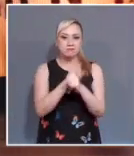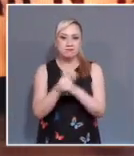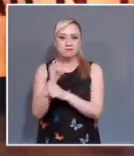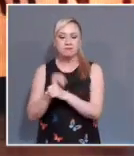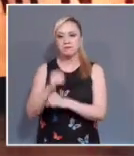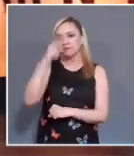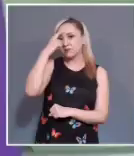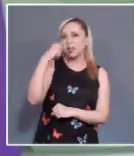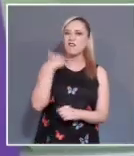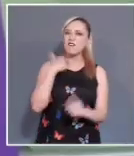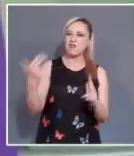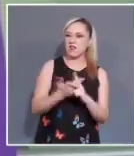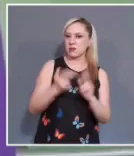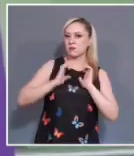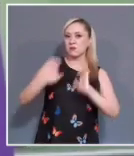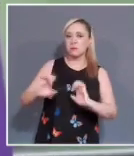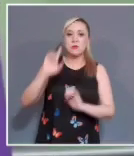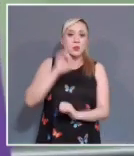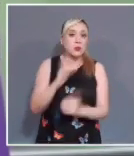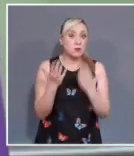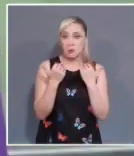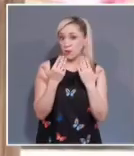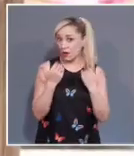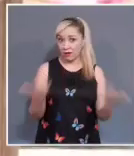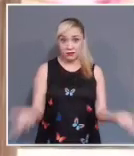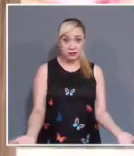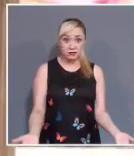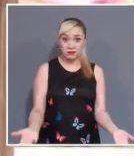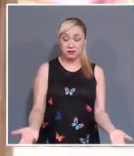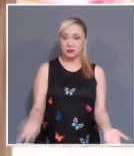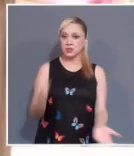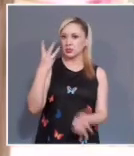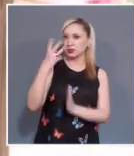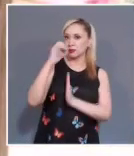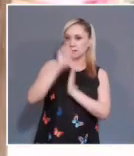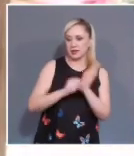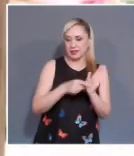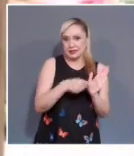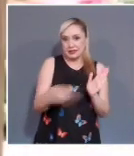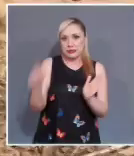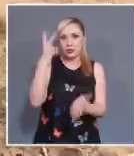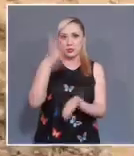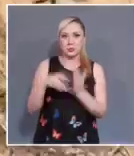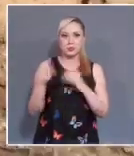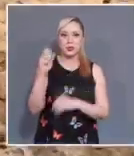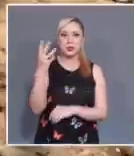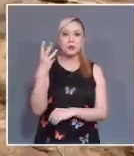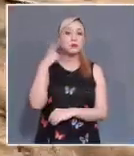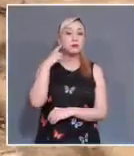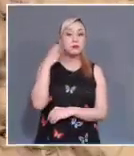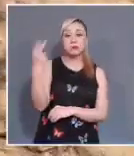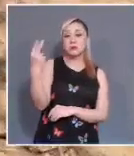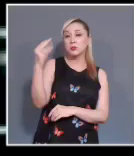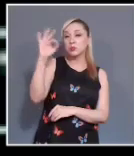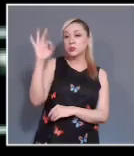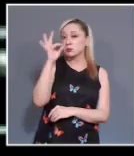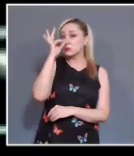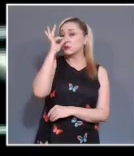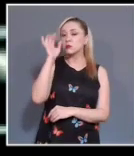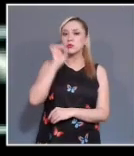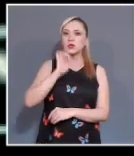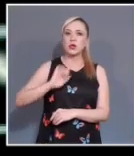feminicidios. Durante el primer trimestre de 2023, solo el 25% de las muertes violentas de mujeres